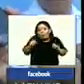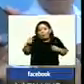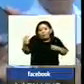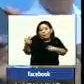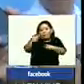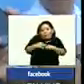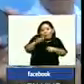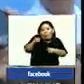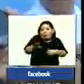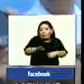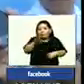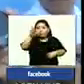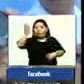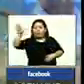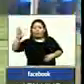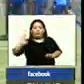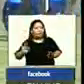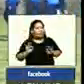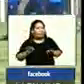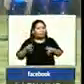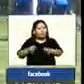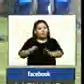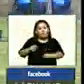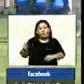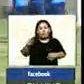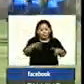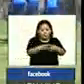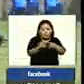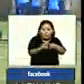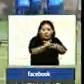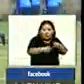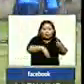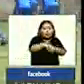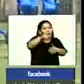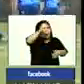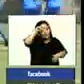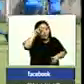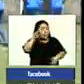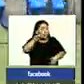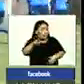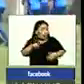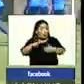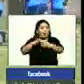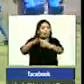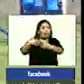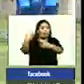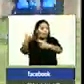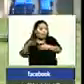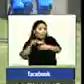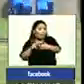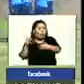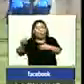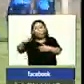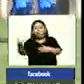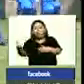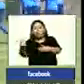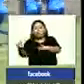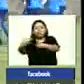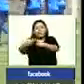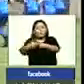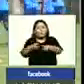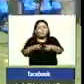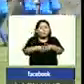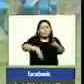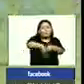te toca viajar, tratar de hacerlo de la mejor manera. Estos seleccionados trabajarán hasta el miércoles y posteriormente se sumarán los jugadores salvos y los